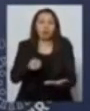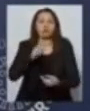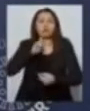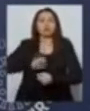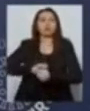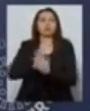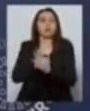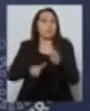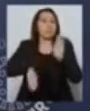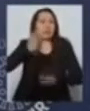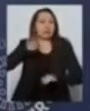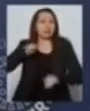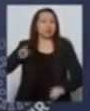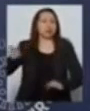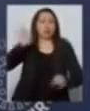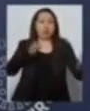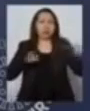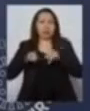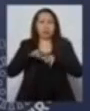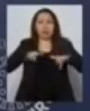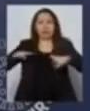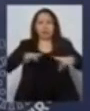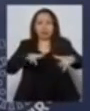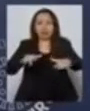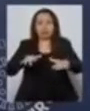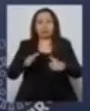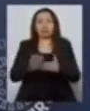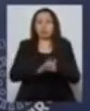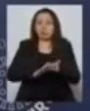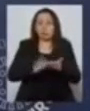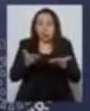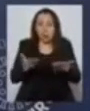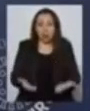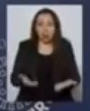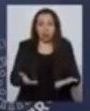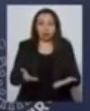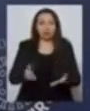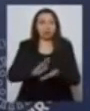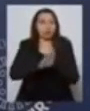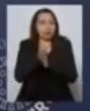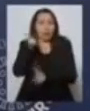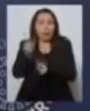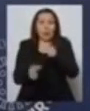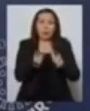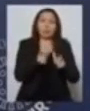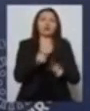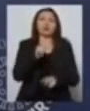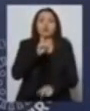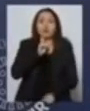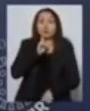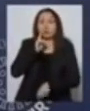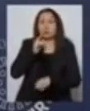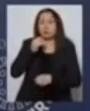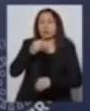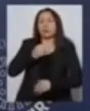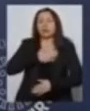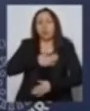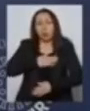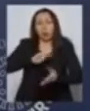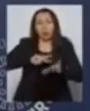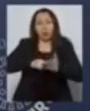del coronavirus. Vale decir, en la práctica, toda persona que tiene una